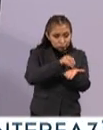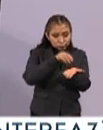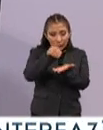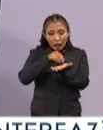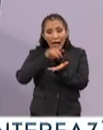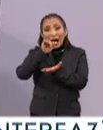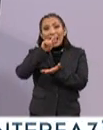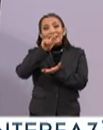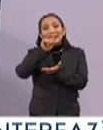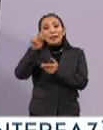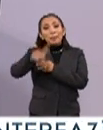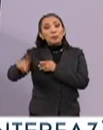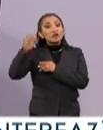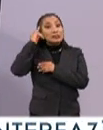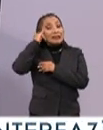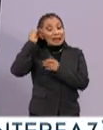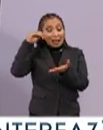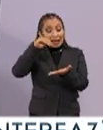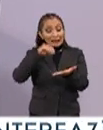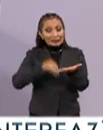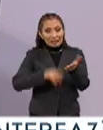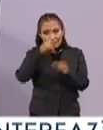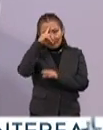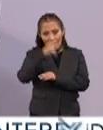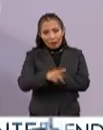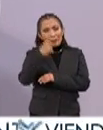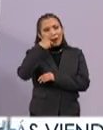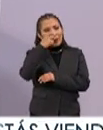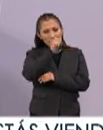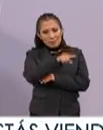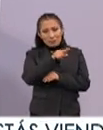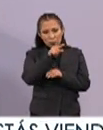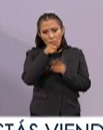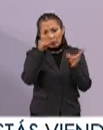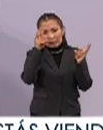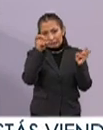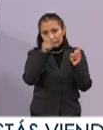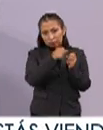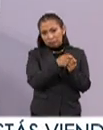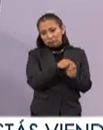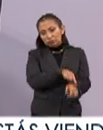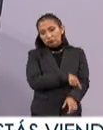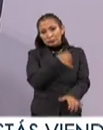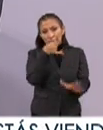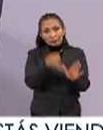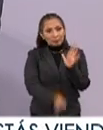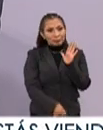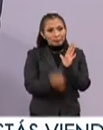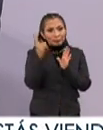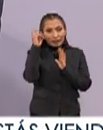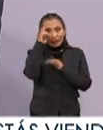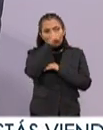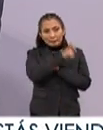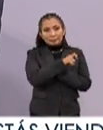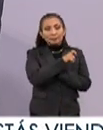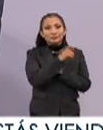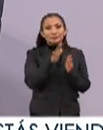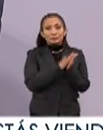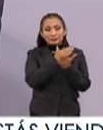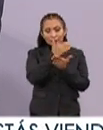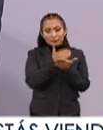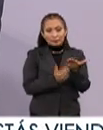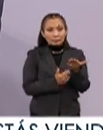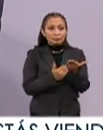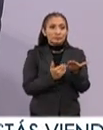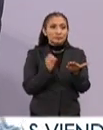los Atlas de los Pueblos Indígenas de México. Para hablar de este extenso, profundo, complejo